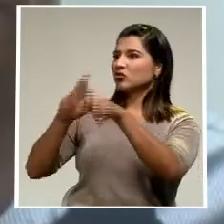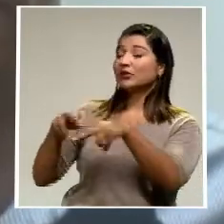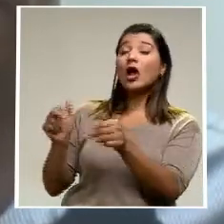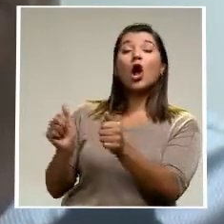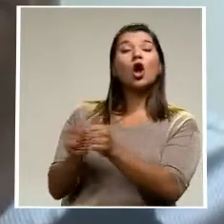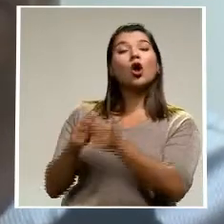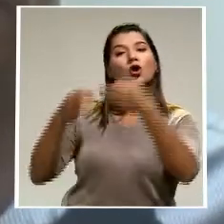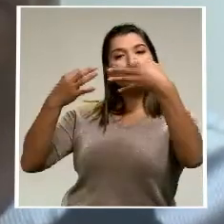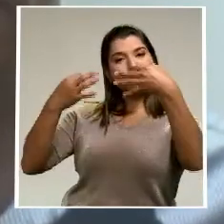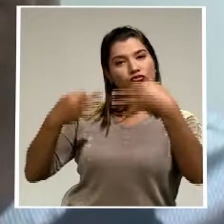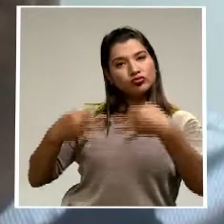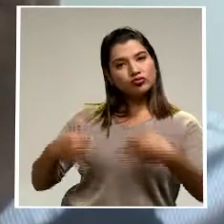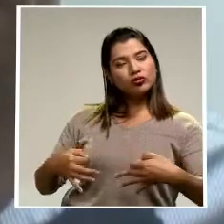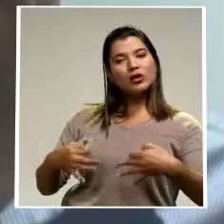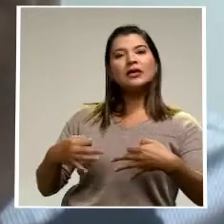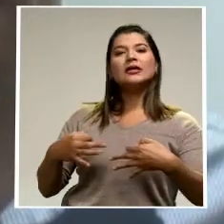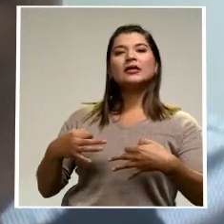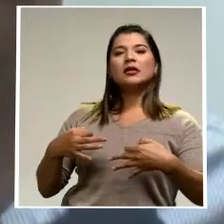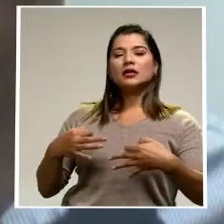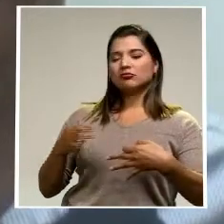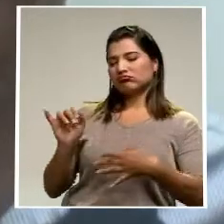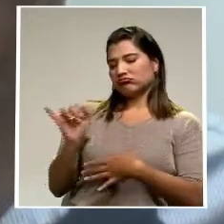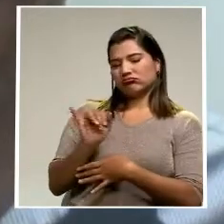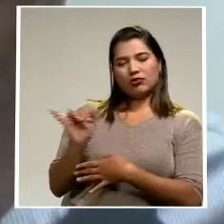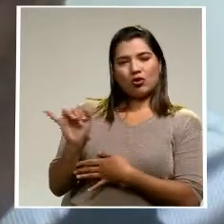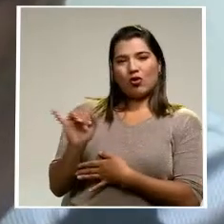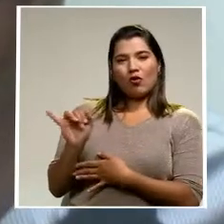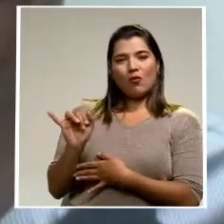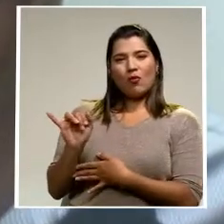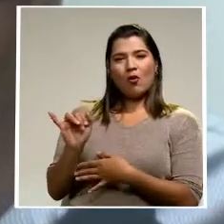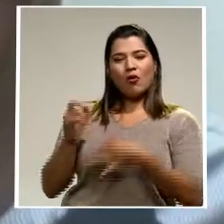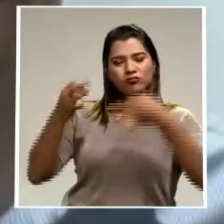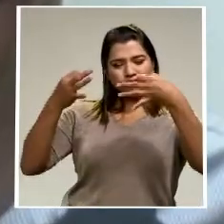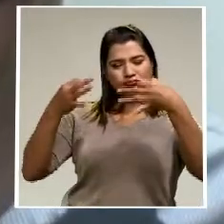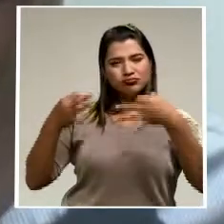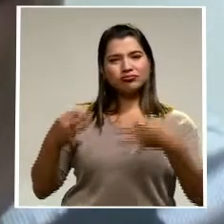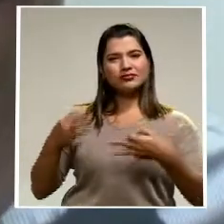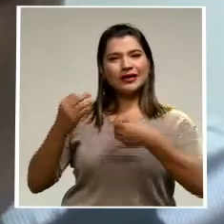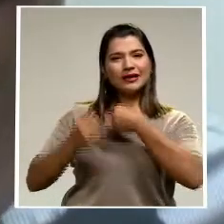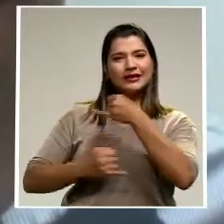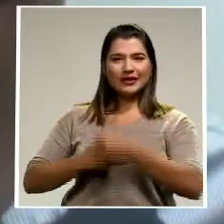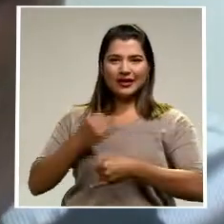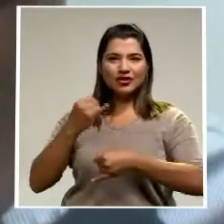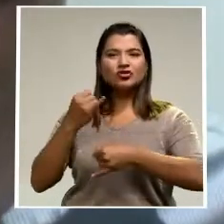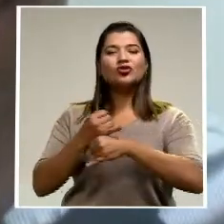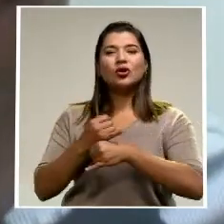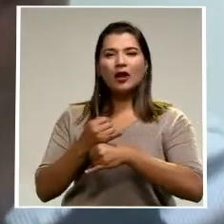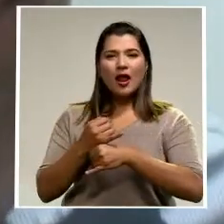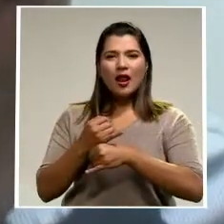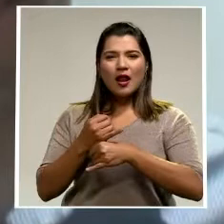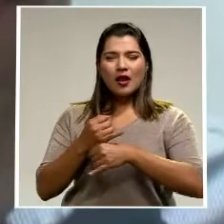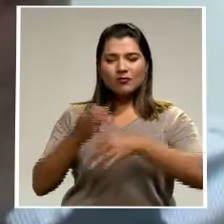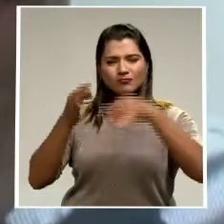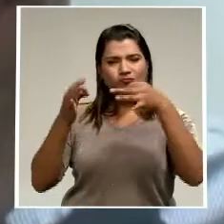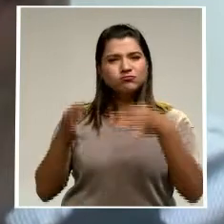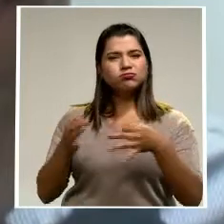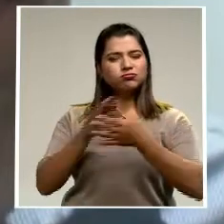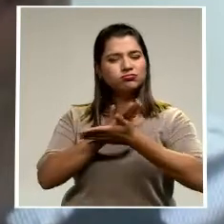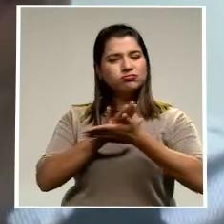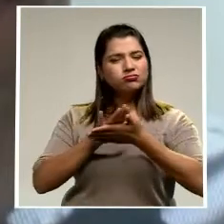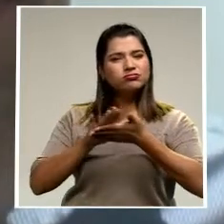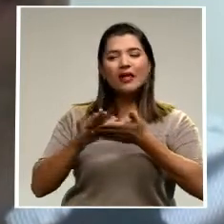elegancia, haciendo gala de una diplomacia internacional impecable,